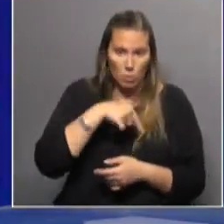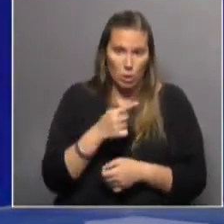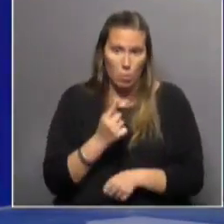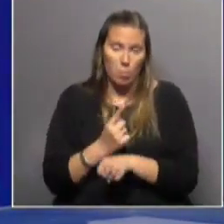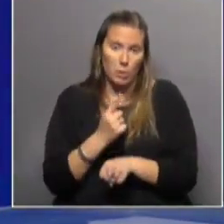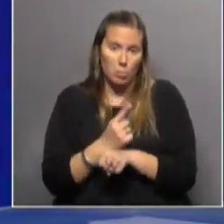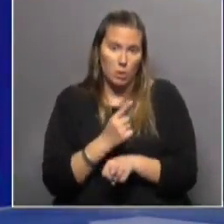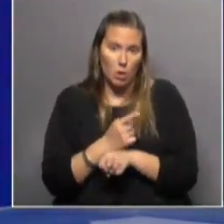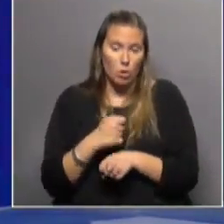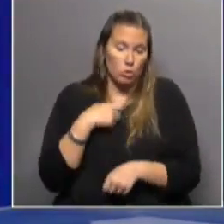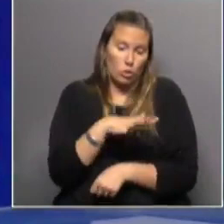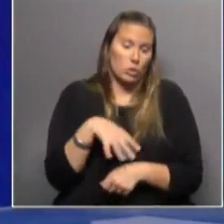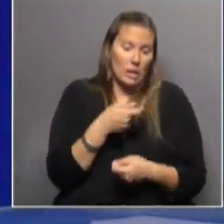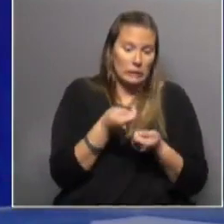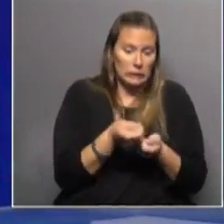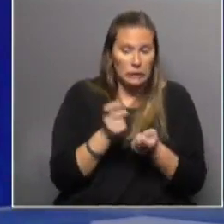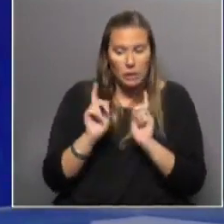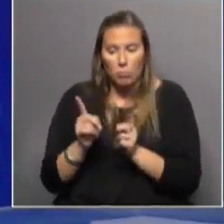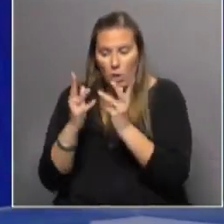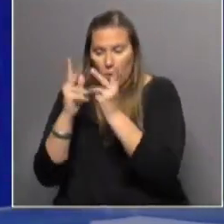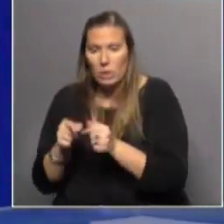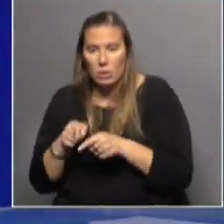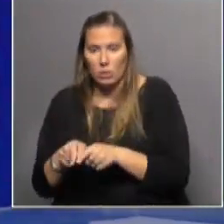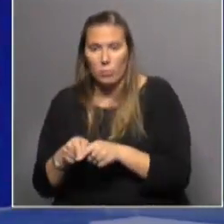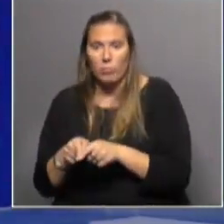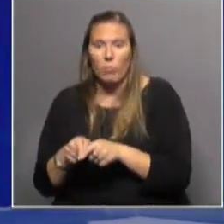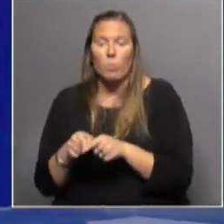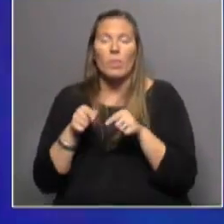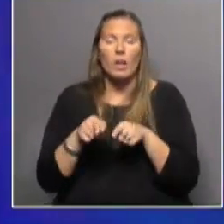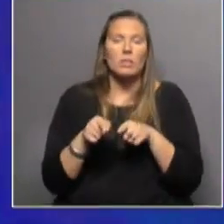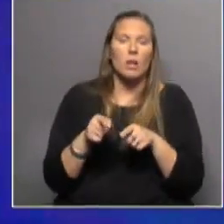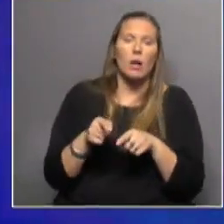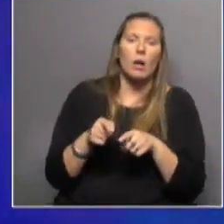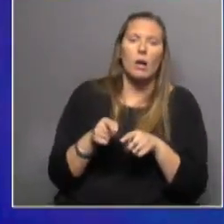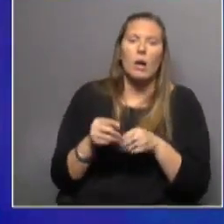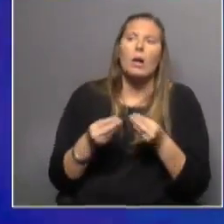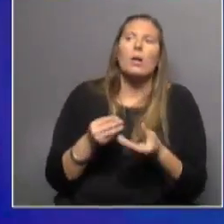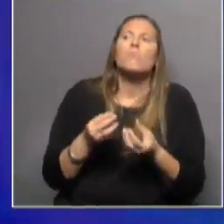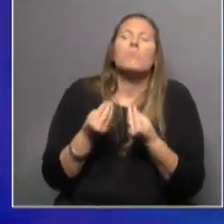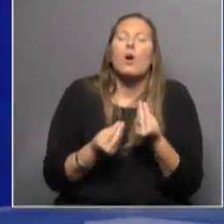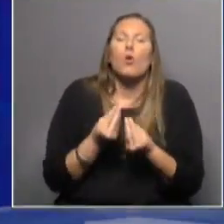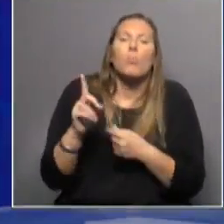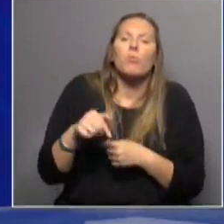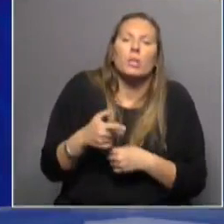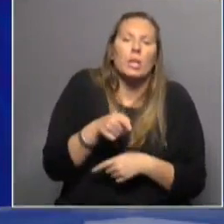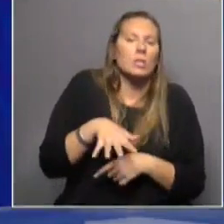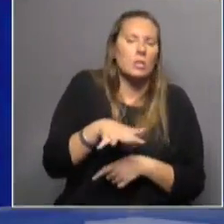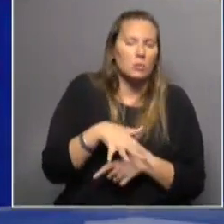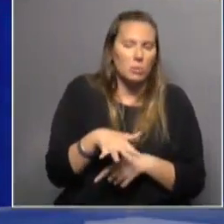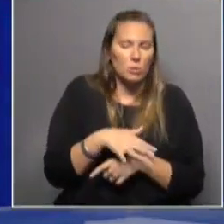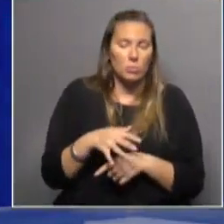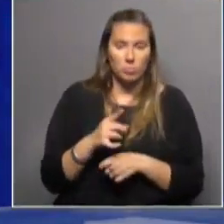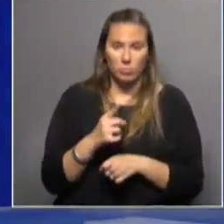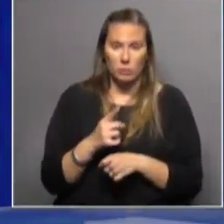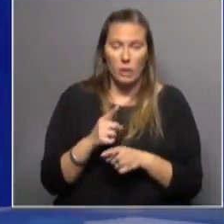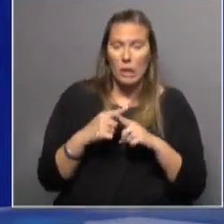ser la presión social y la presión logística. ¿Y esa presión cómo se da? Esa presión se da